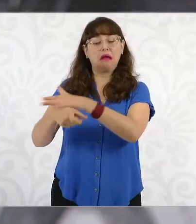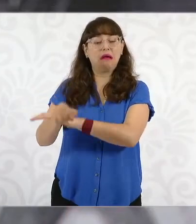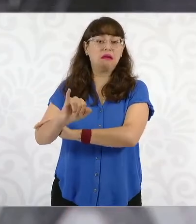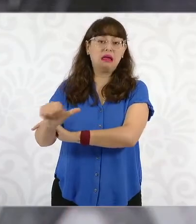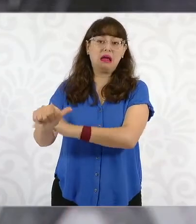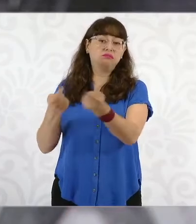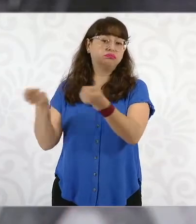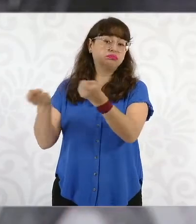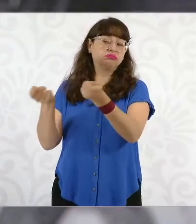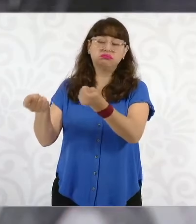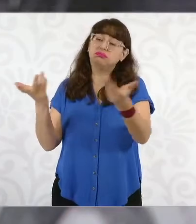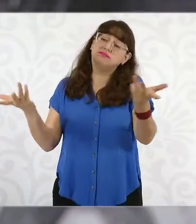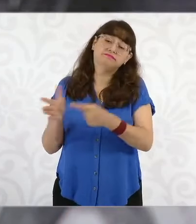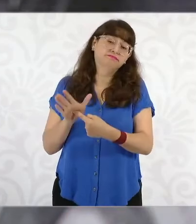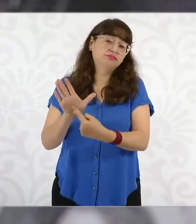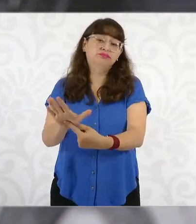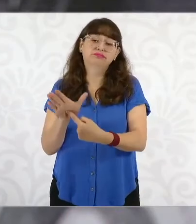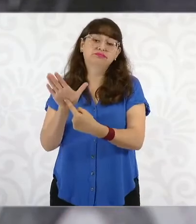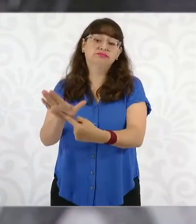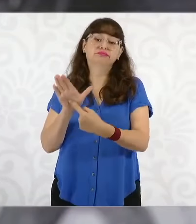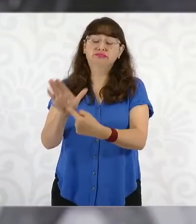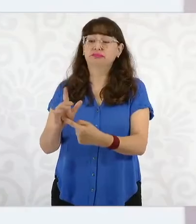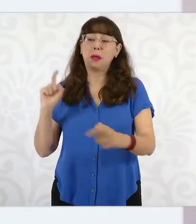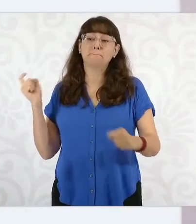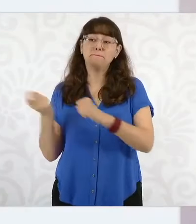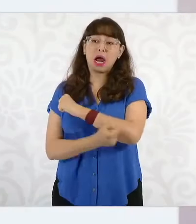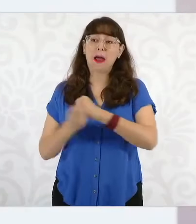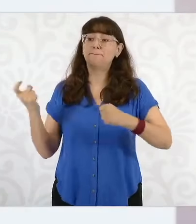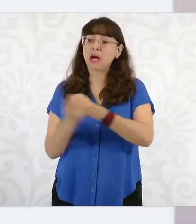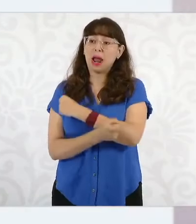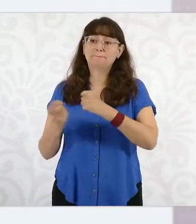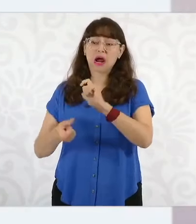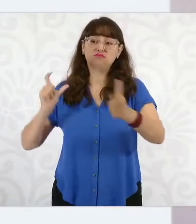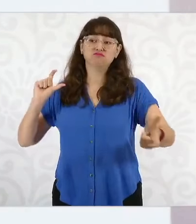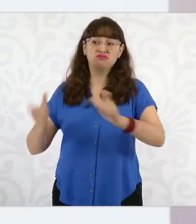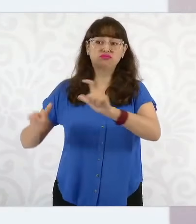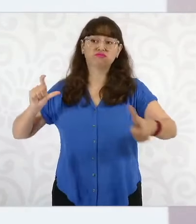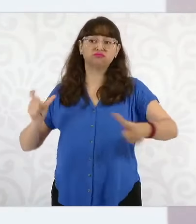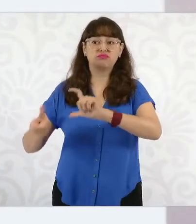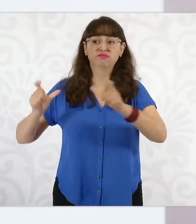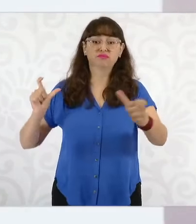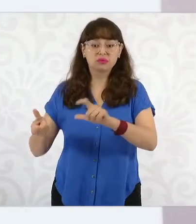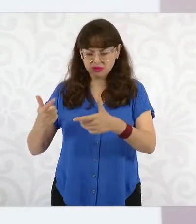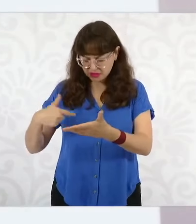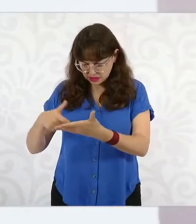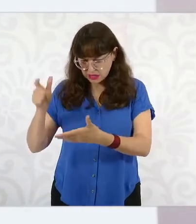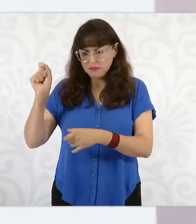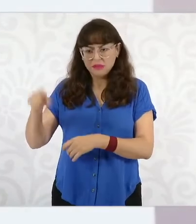artificial que promueven algoritmos donde al final pues ya no ves otras cosas